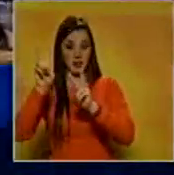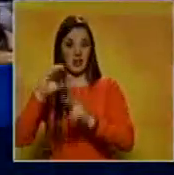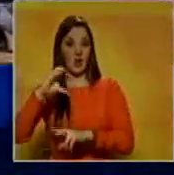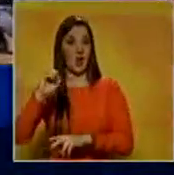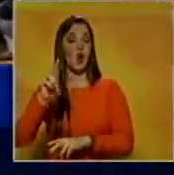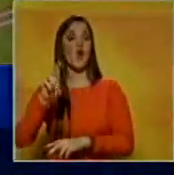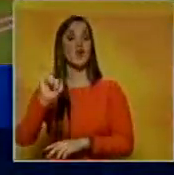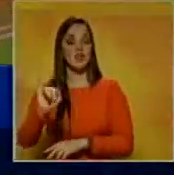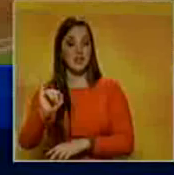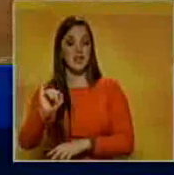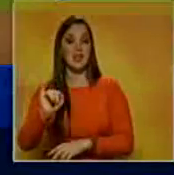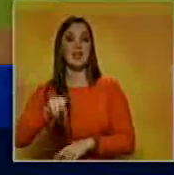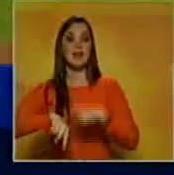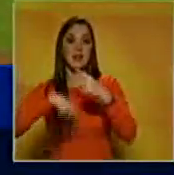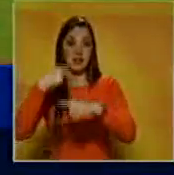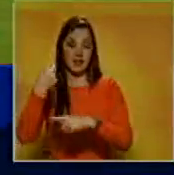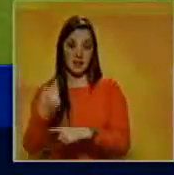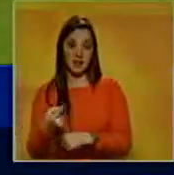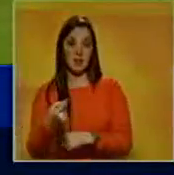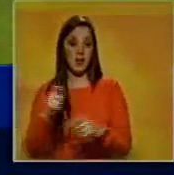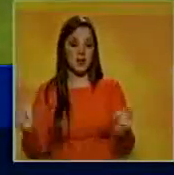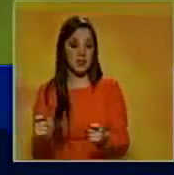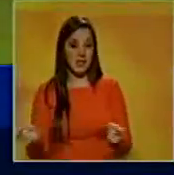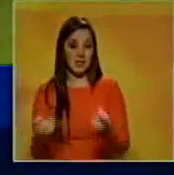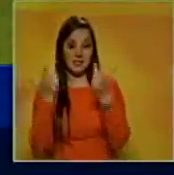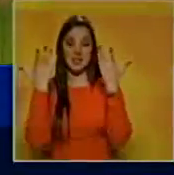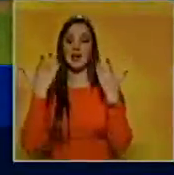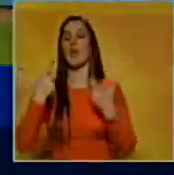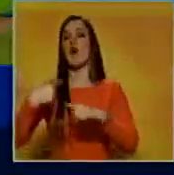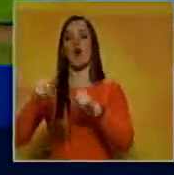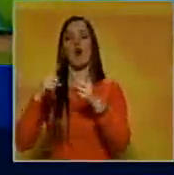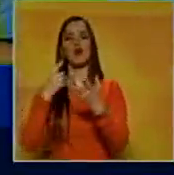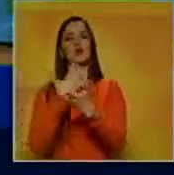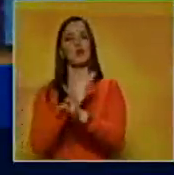Riordan, el revés para Roberto Canache y el juego salvado para Mark Montgomery.